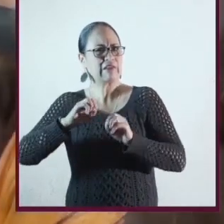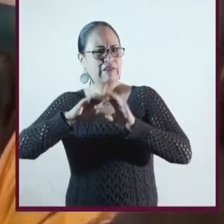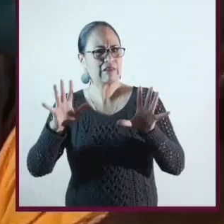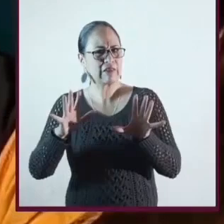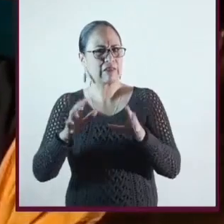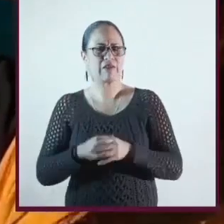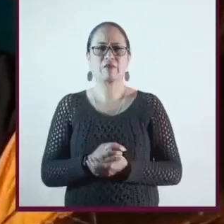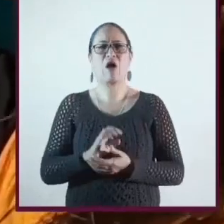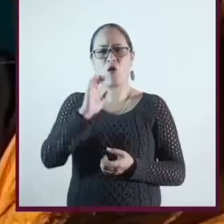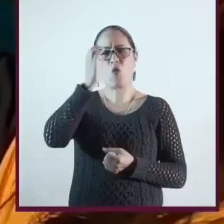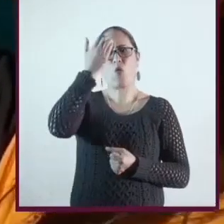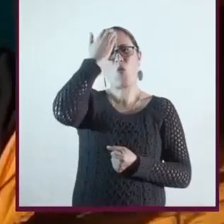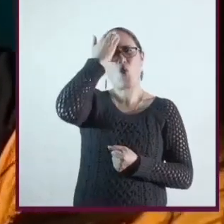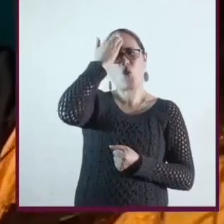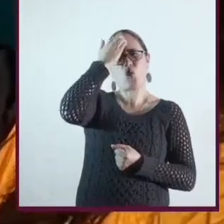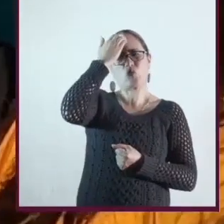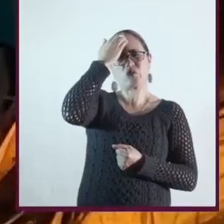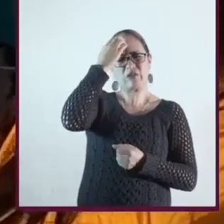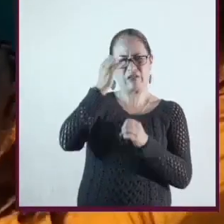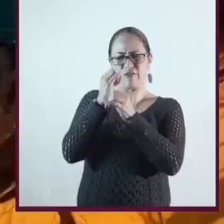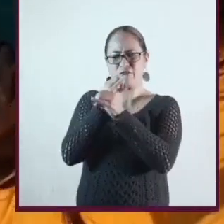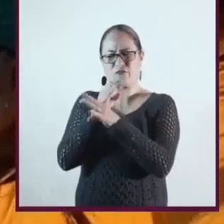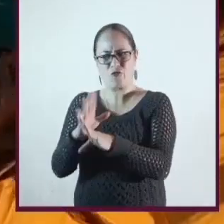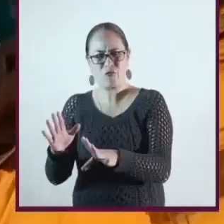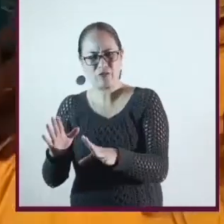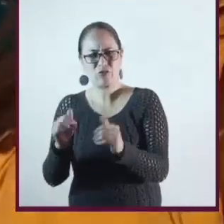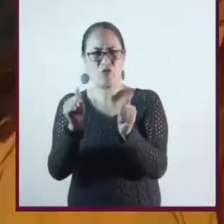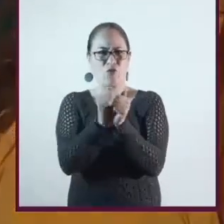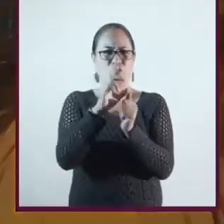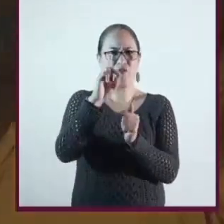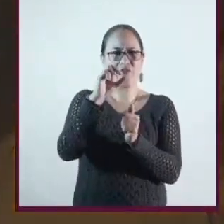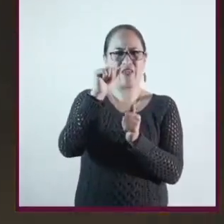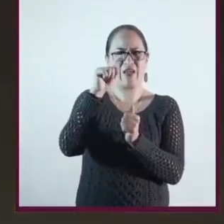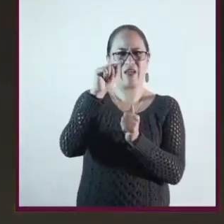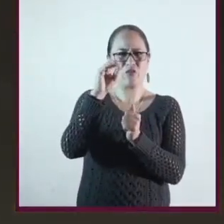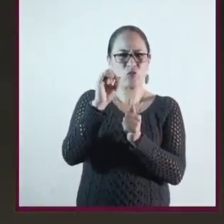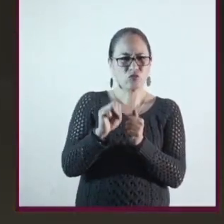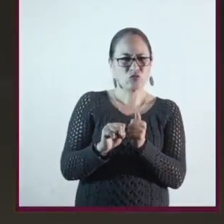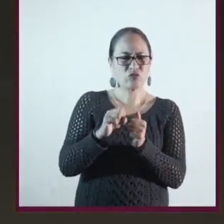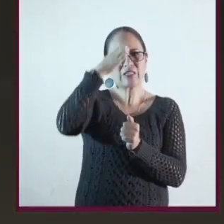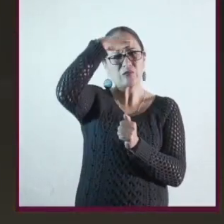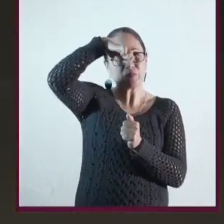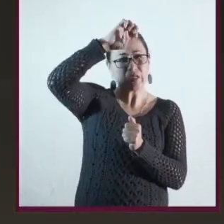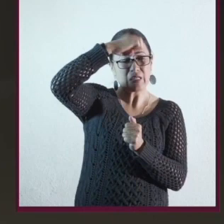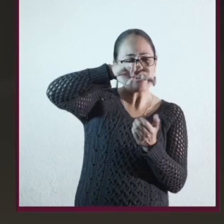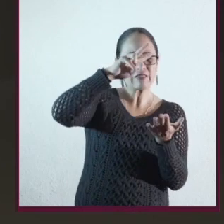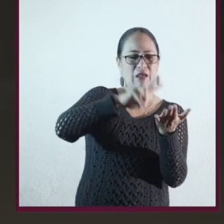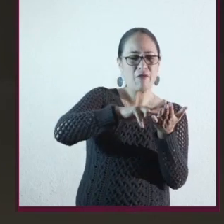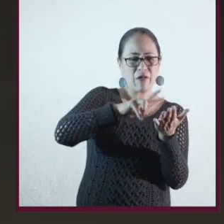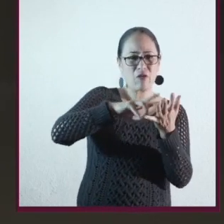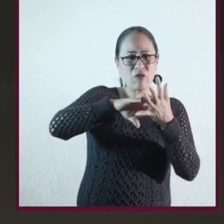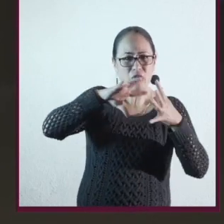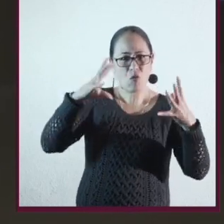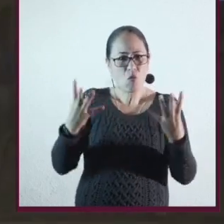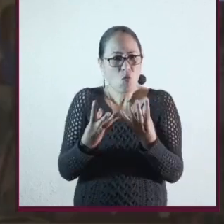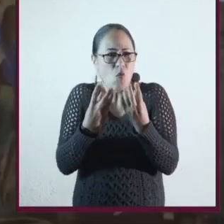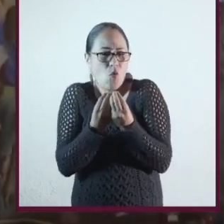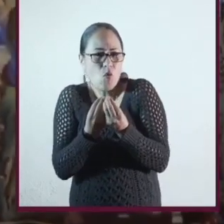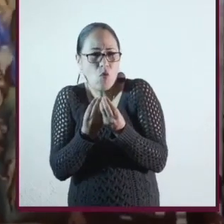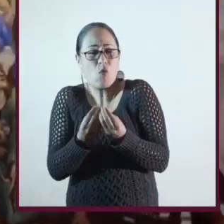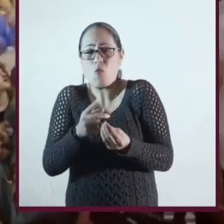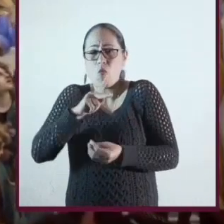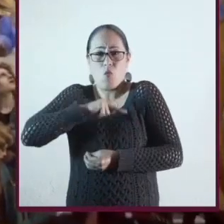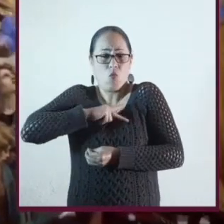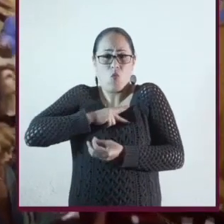es el resultado de integrar los datos y la información con la experiencia y los valores, no solo nuestros, sino de